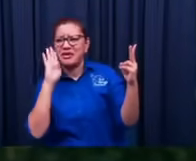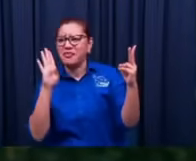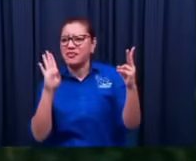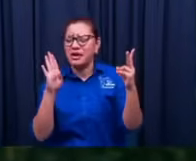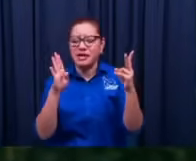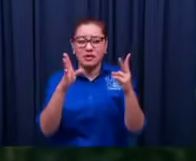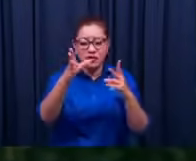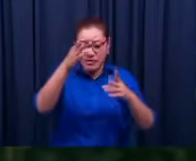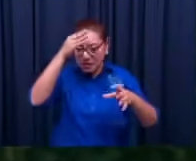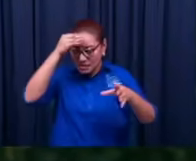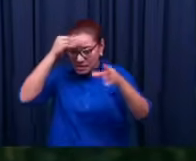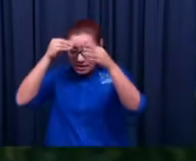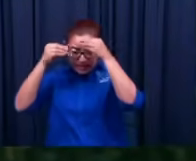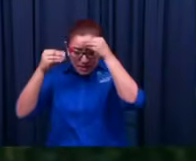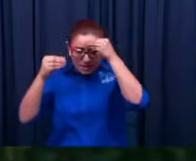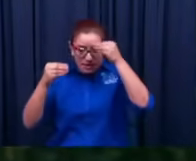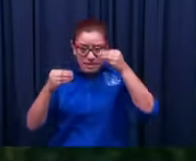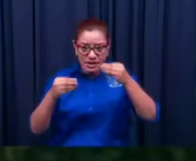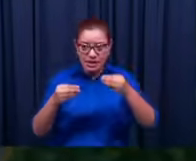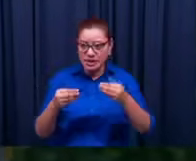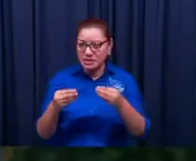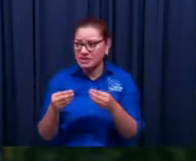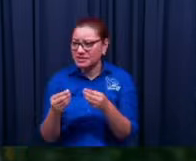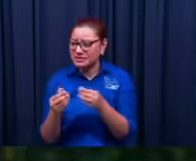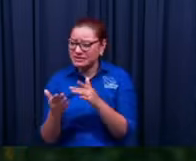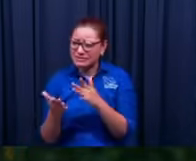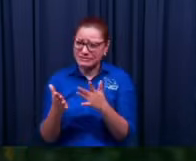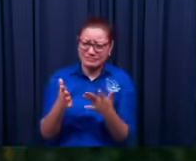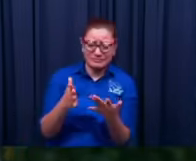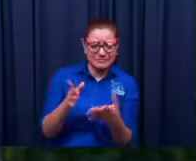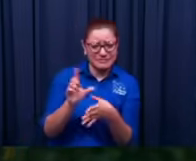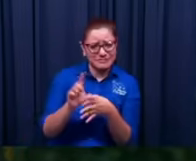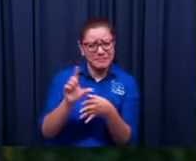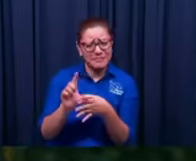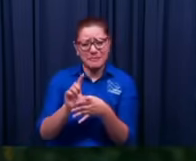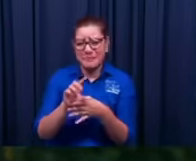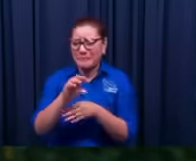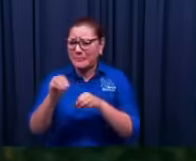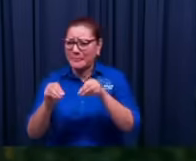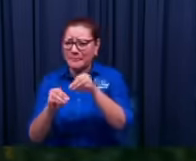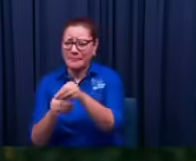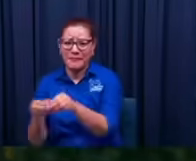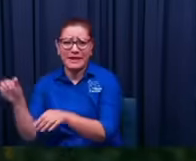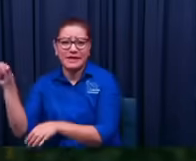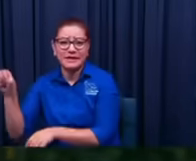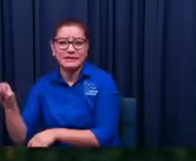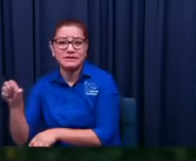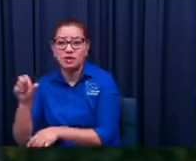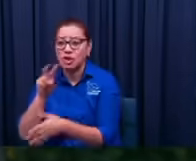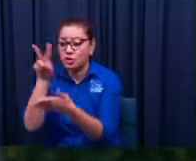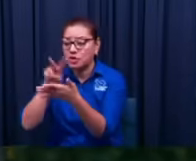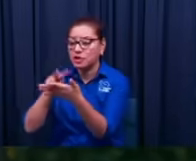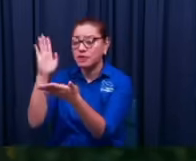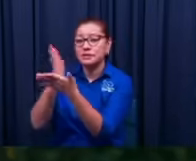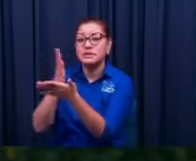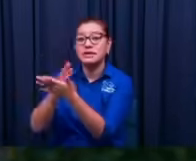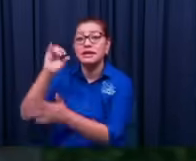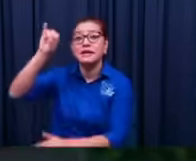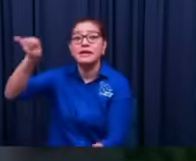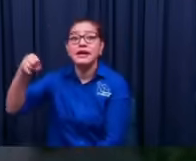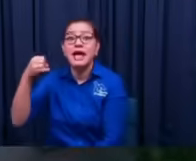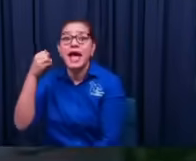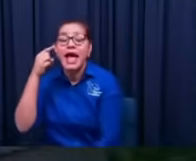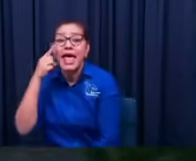Y entonces la plana se va poniendo así de mala. Entonces tenemos que llegar a Jeremías capítulo 6, verso 16 y